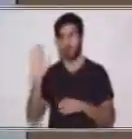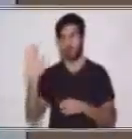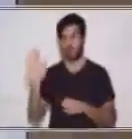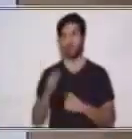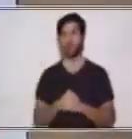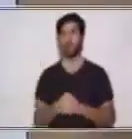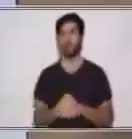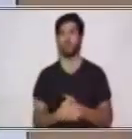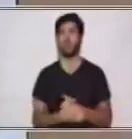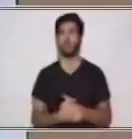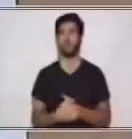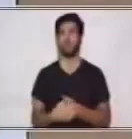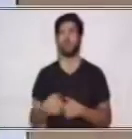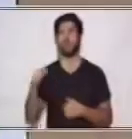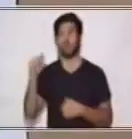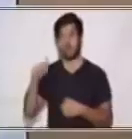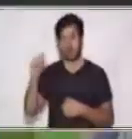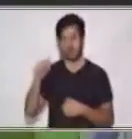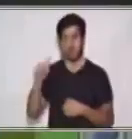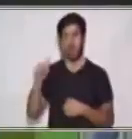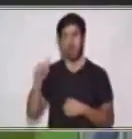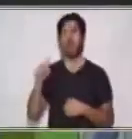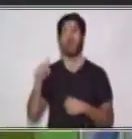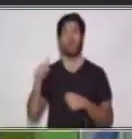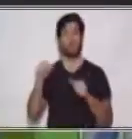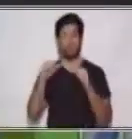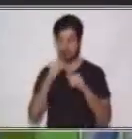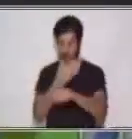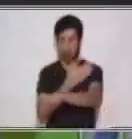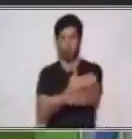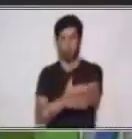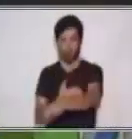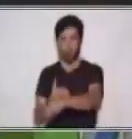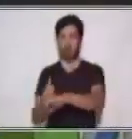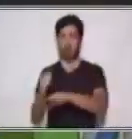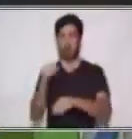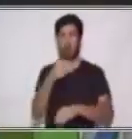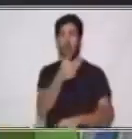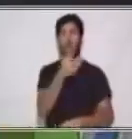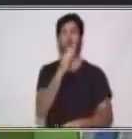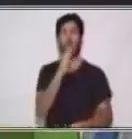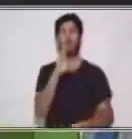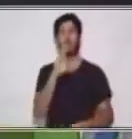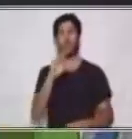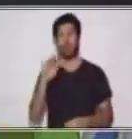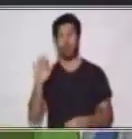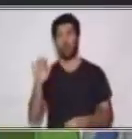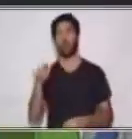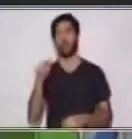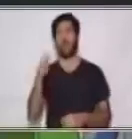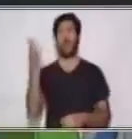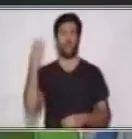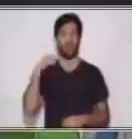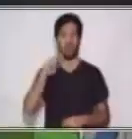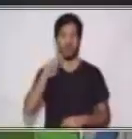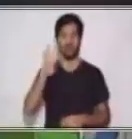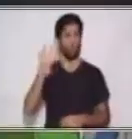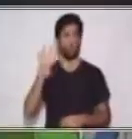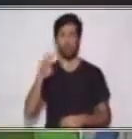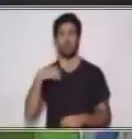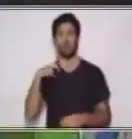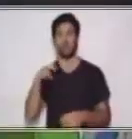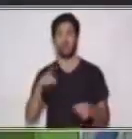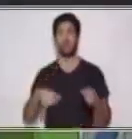Los romanos siguen adoptando el alfabeto, pero ellos agregan 2 letras más, entre